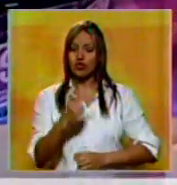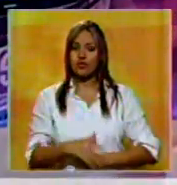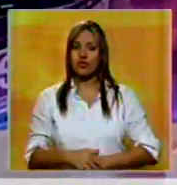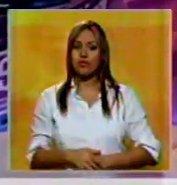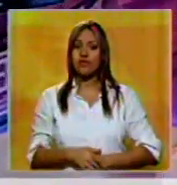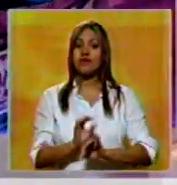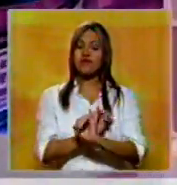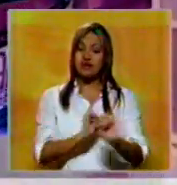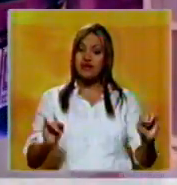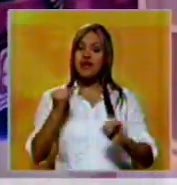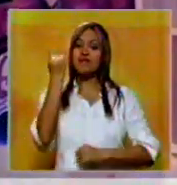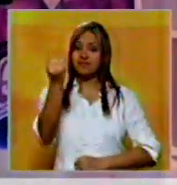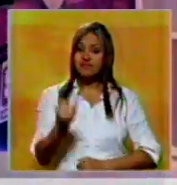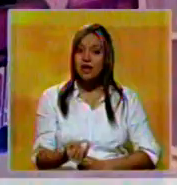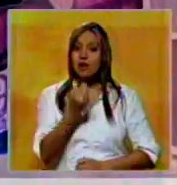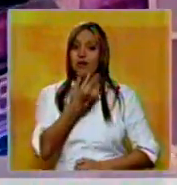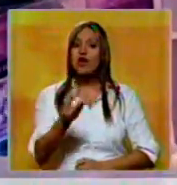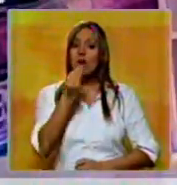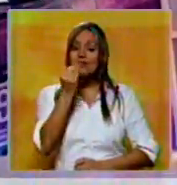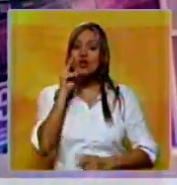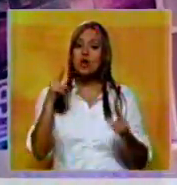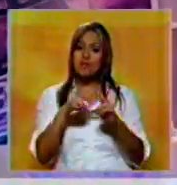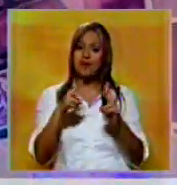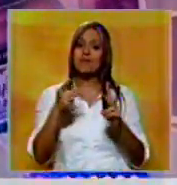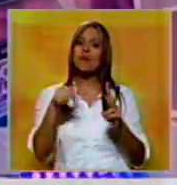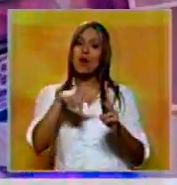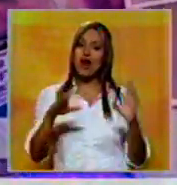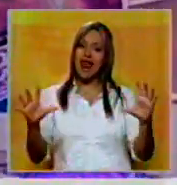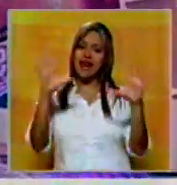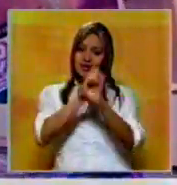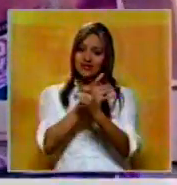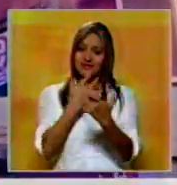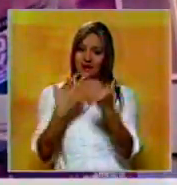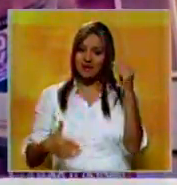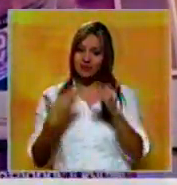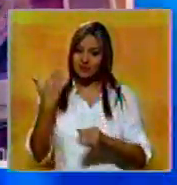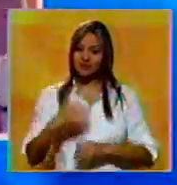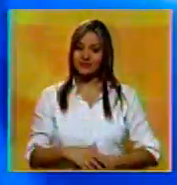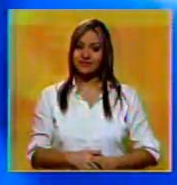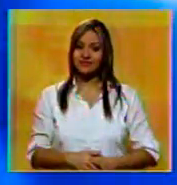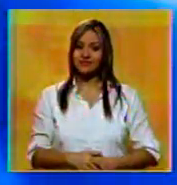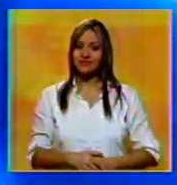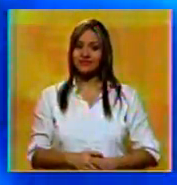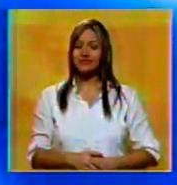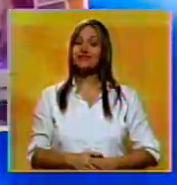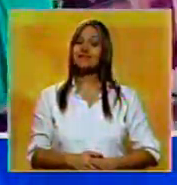llegamos al final. Yo soy Federica Guzmán. Buen provecho para todos y los veo esta noche aquí en Estrenos y Estrellas.